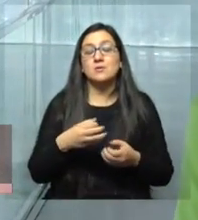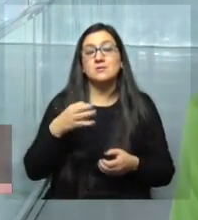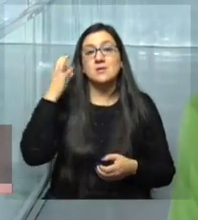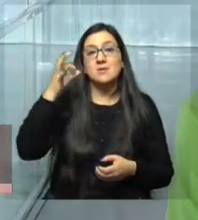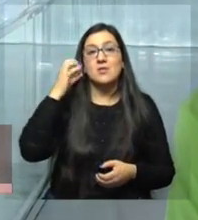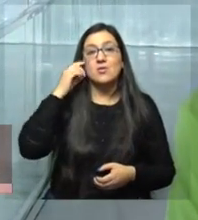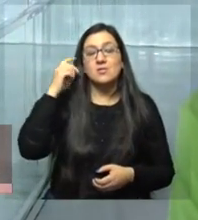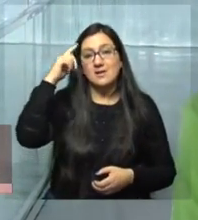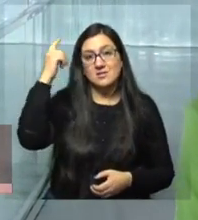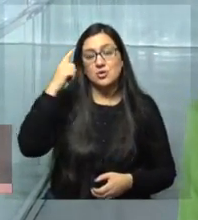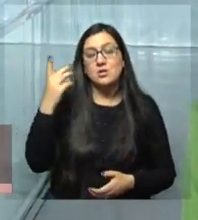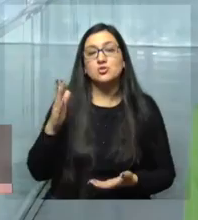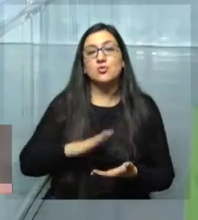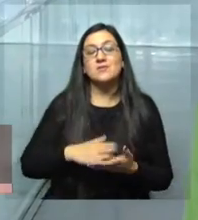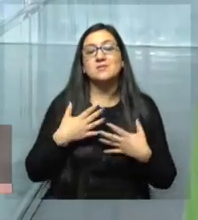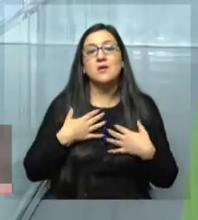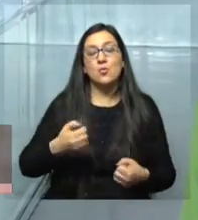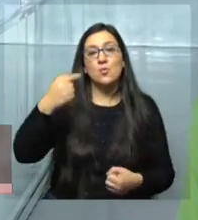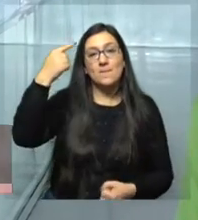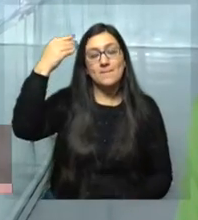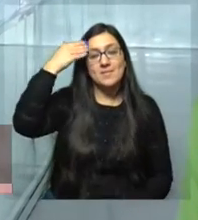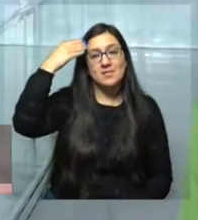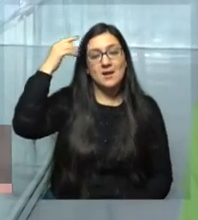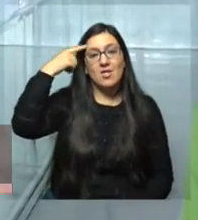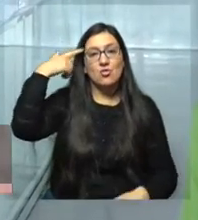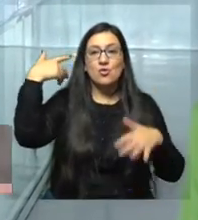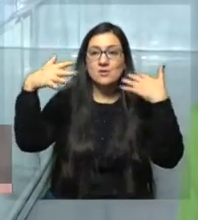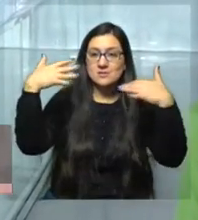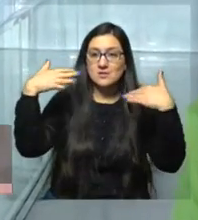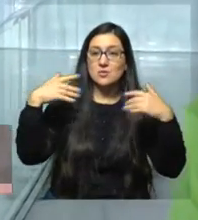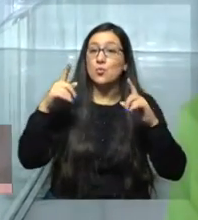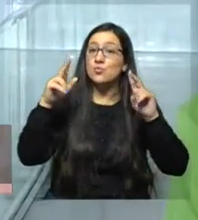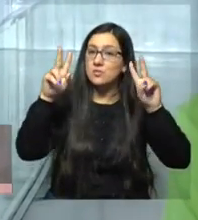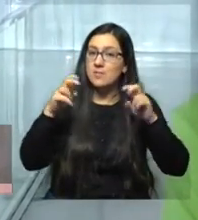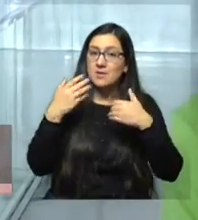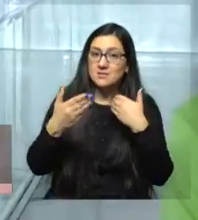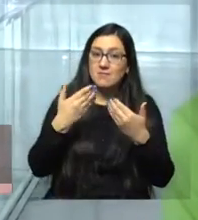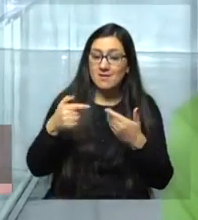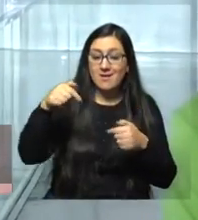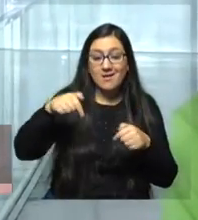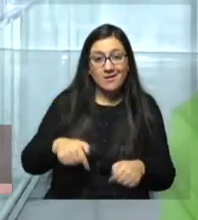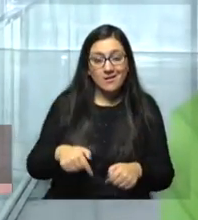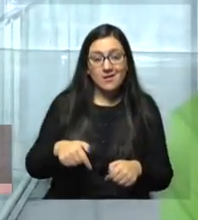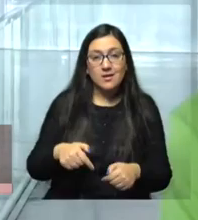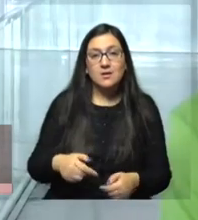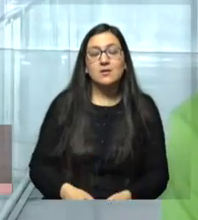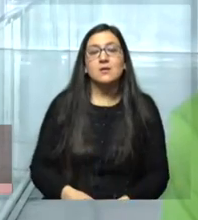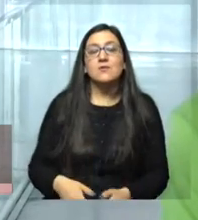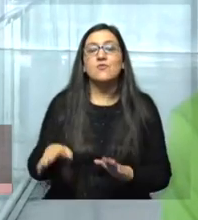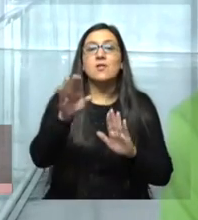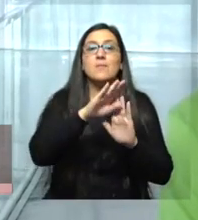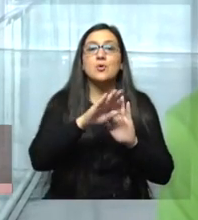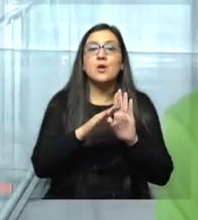Internacional sobre Salud Mental Adolescente y una de las temáticas que se va a hablar en este lugar es lo que fue el programa